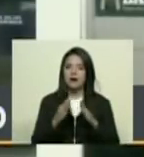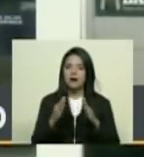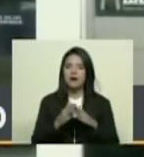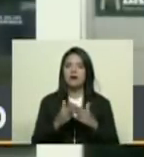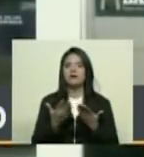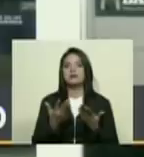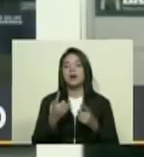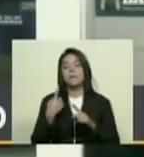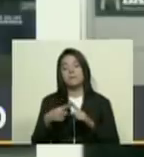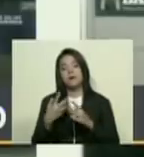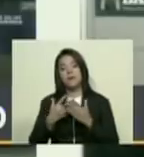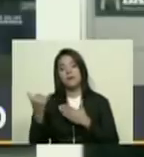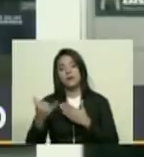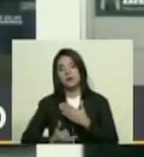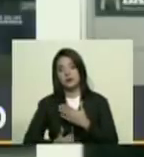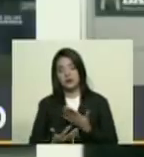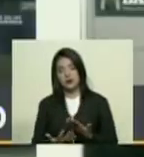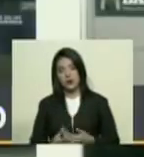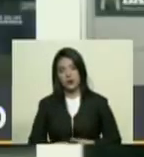y